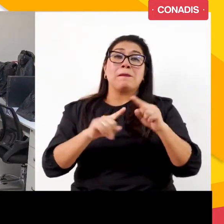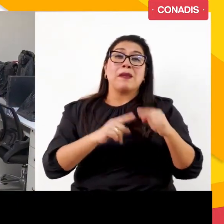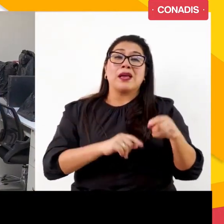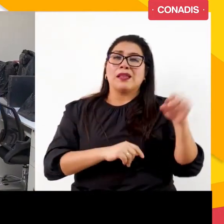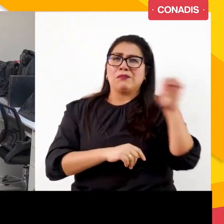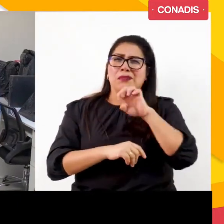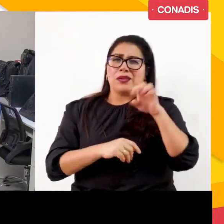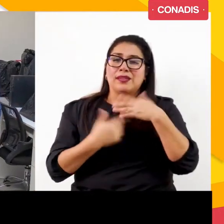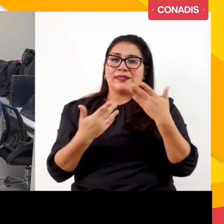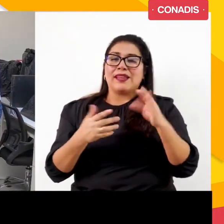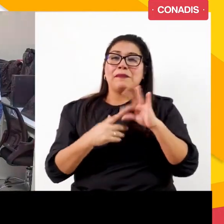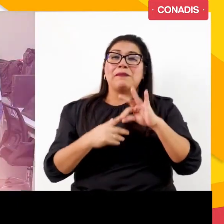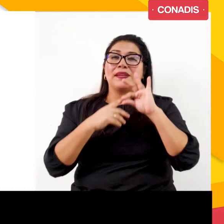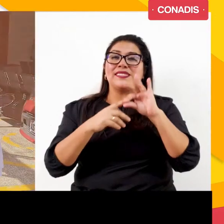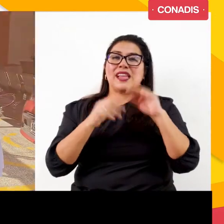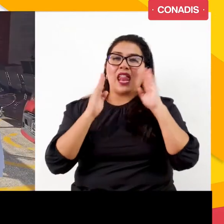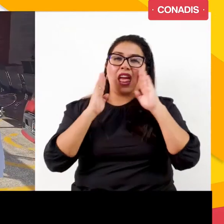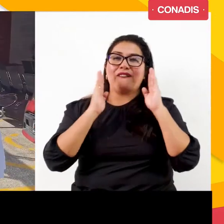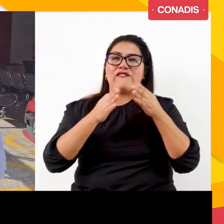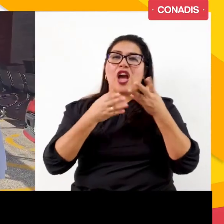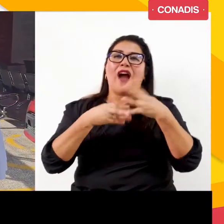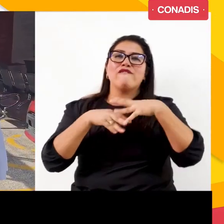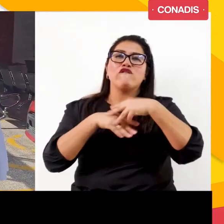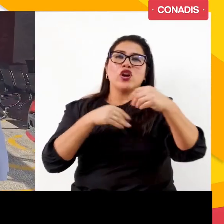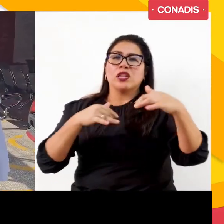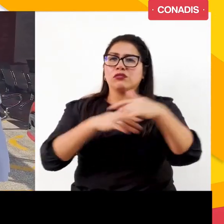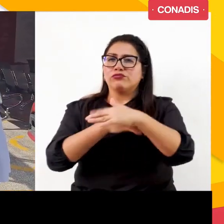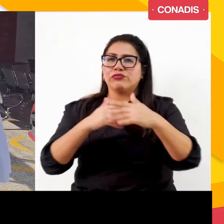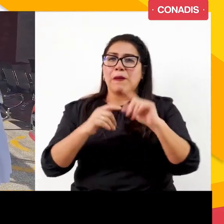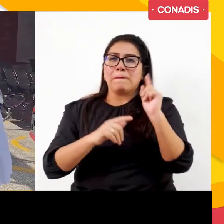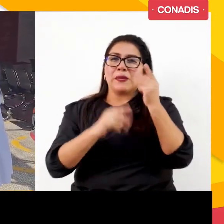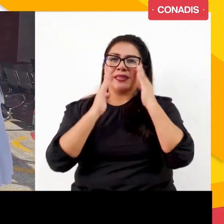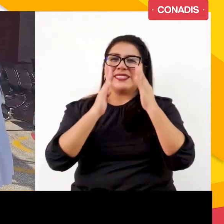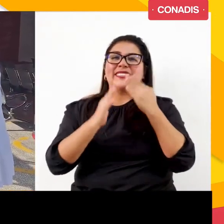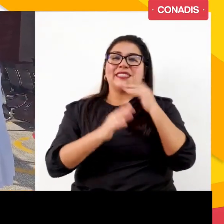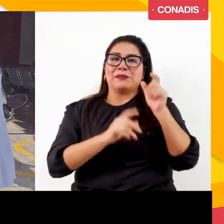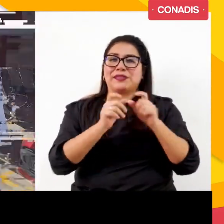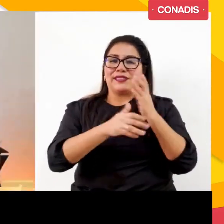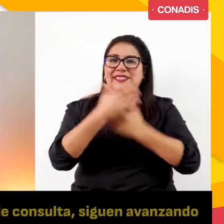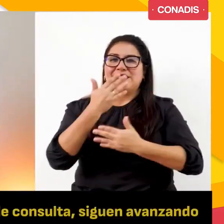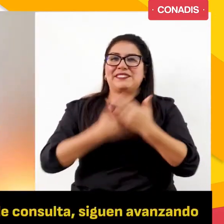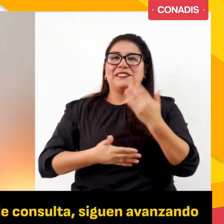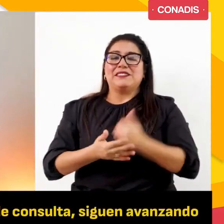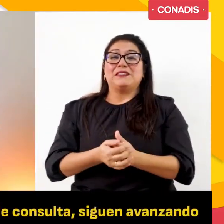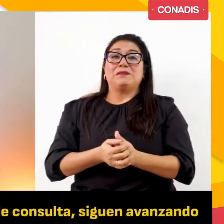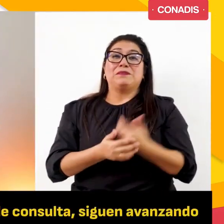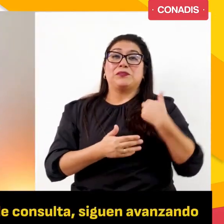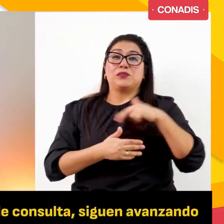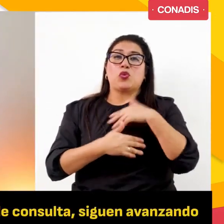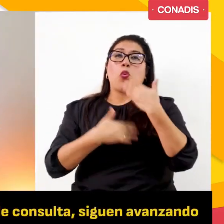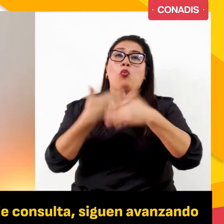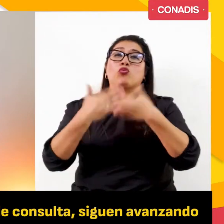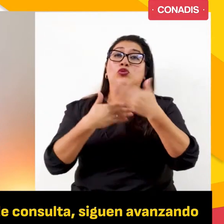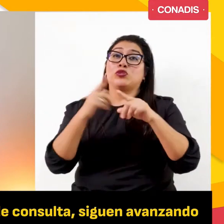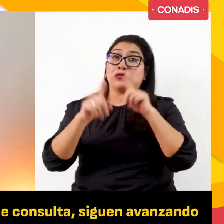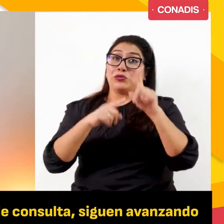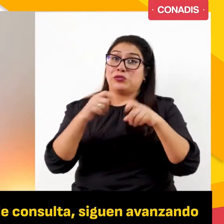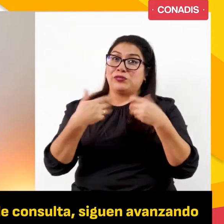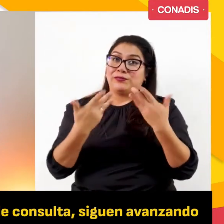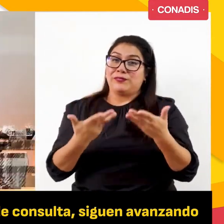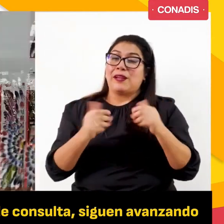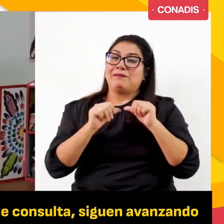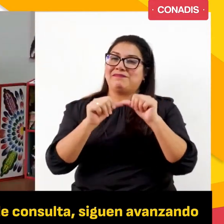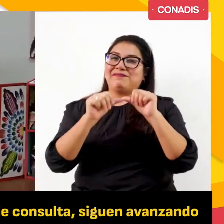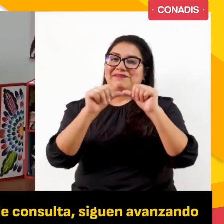emergencia, con especial énfasis en la evacuación y atención prioritaria de las personas con discapacidad. Nuestros procesos de consulta